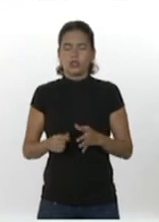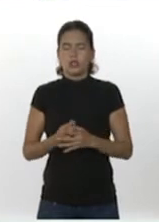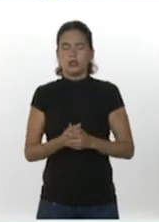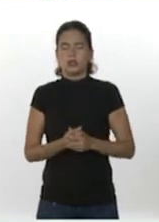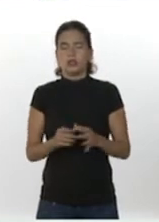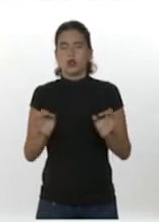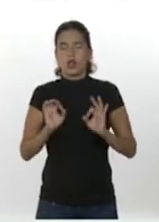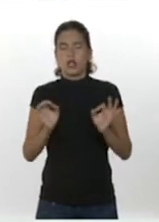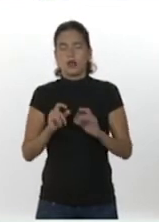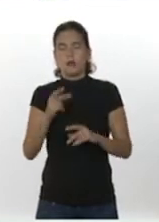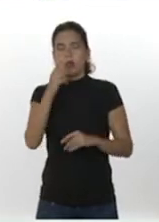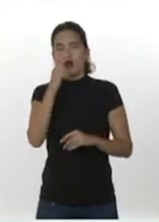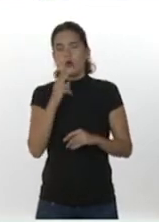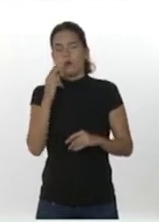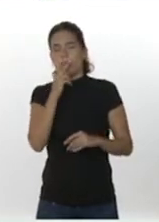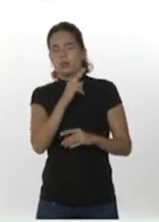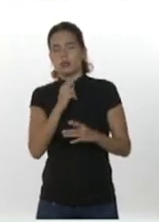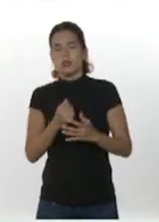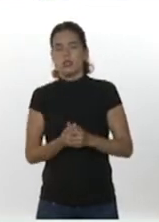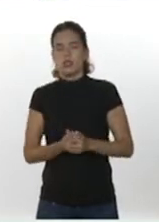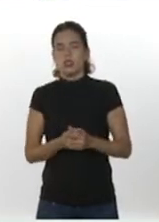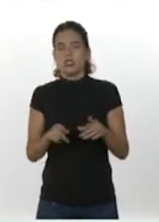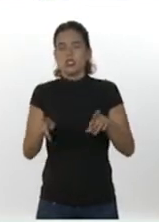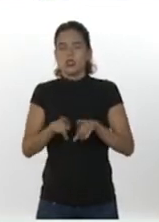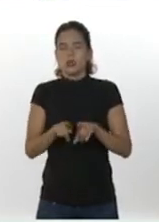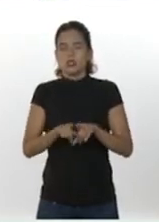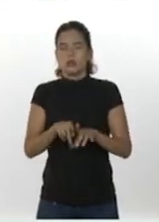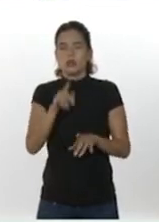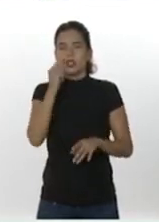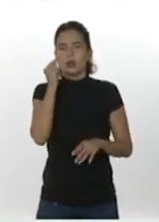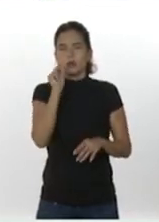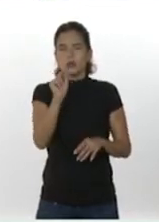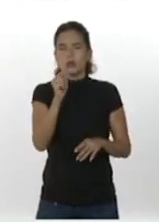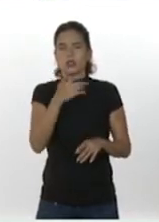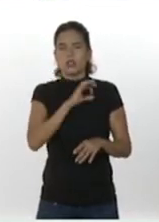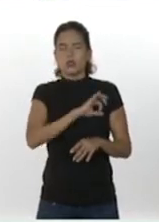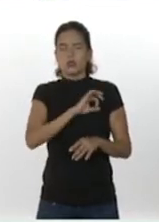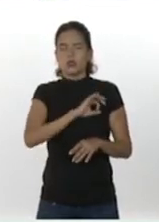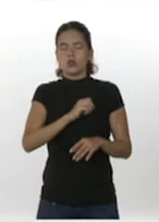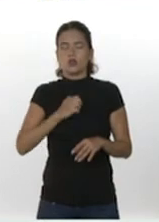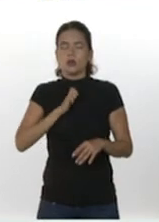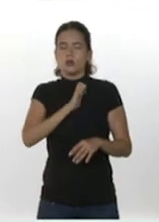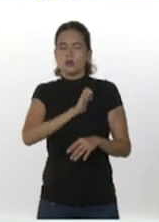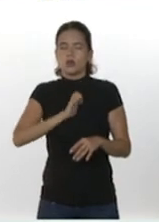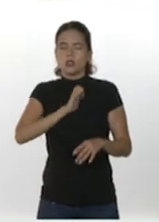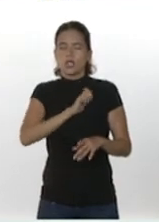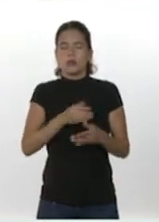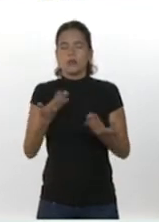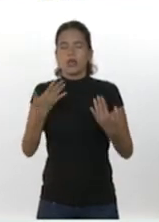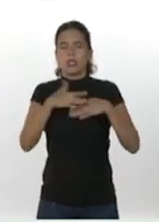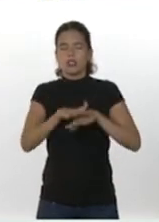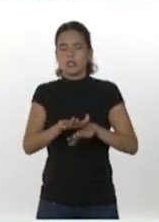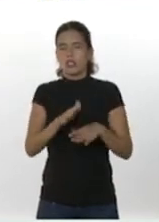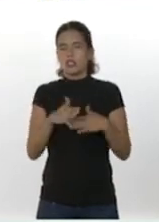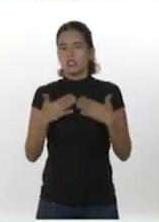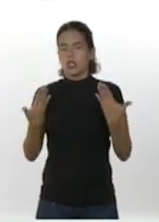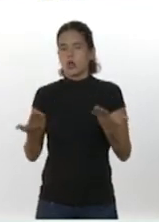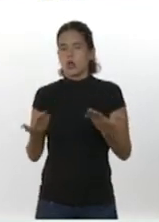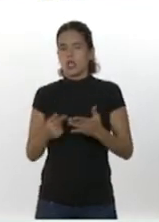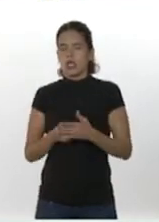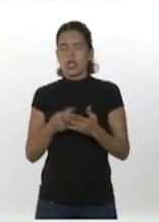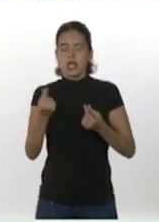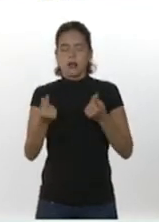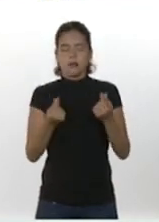solo ocupacionales y vocacionales, sino también desde el punto de vista socioemocional, para integrarse desde lo que es el